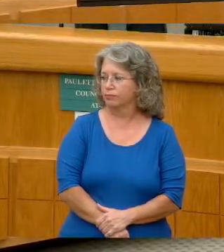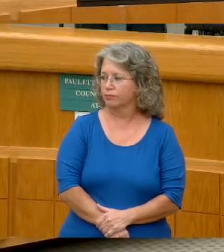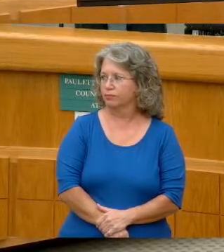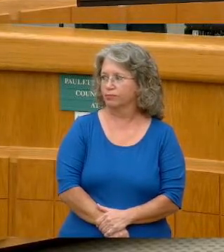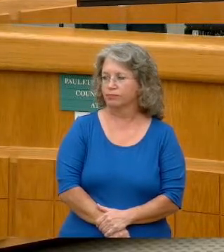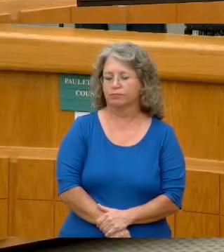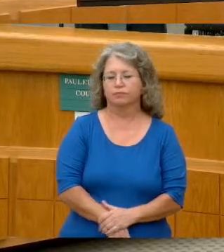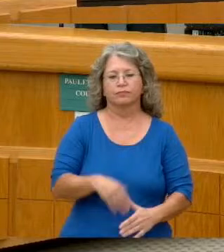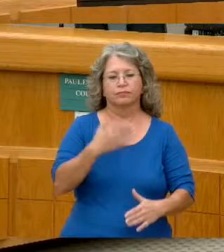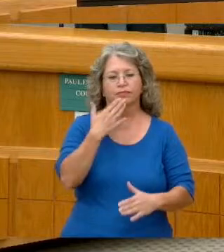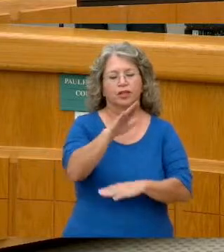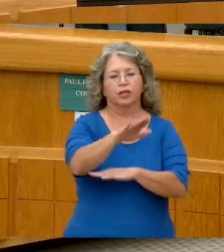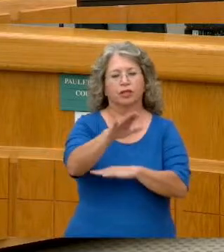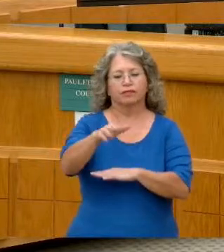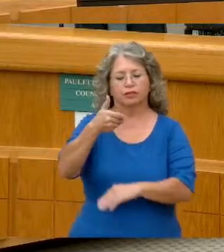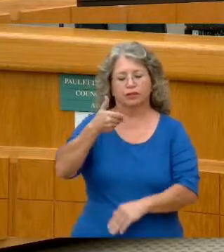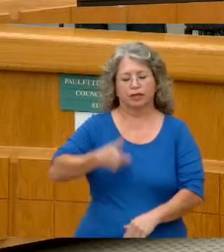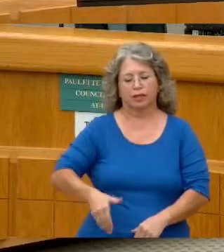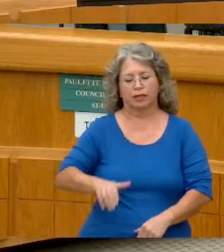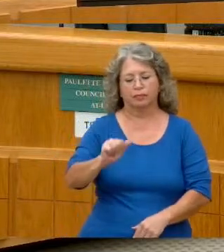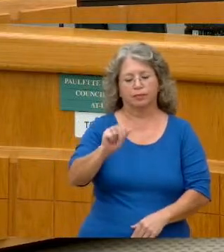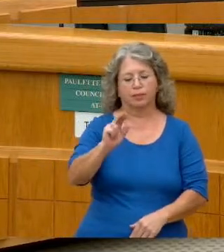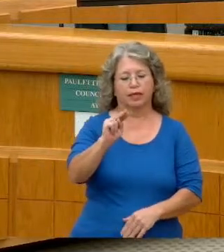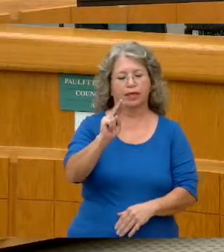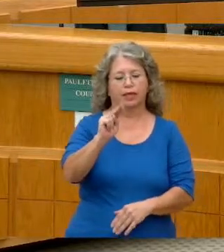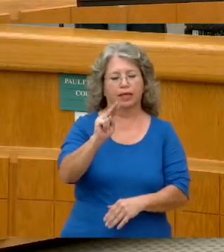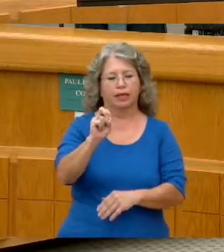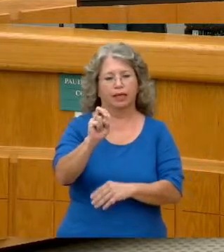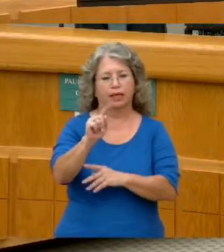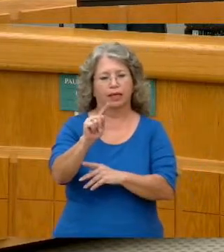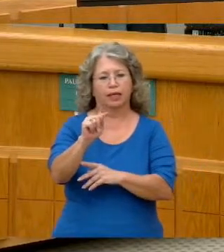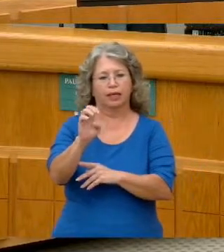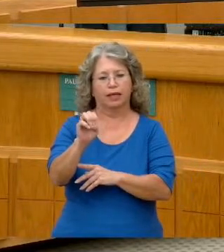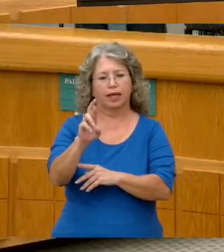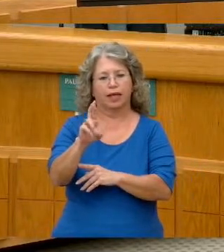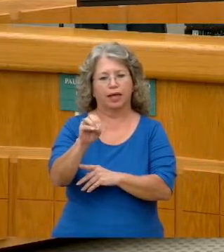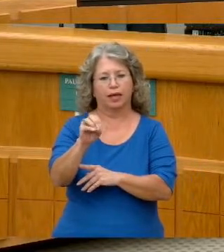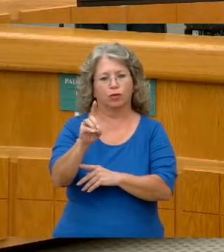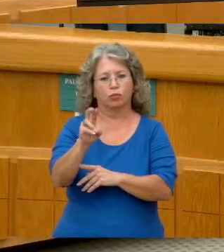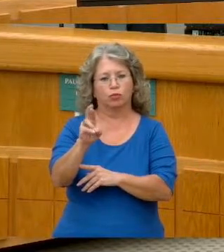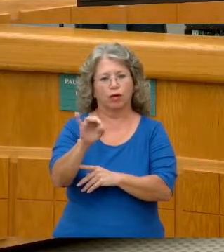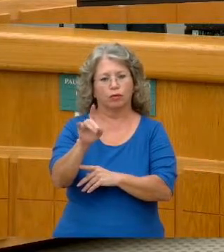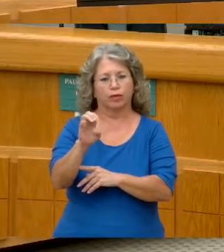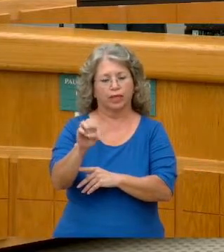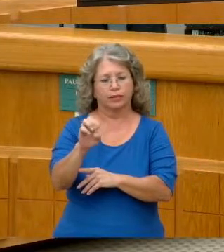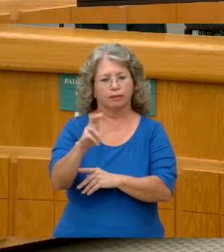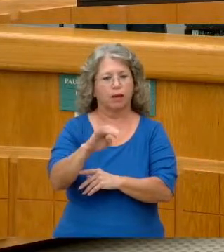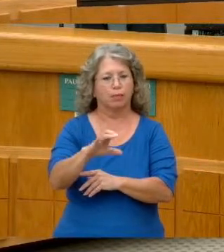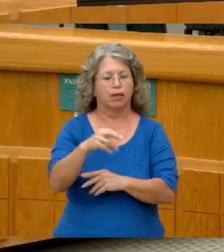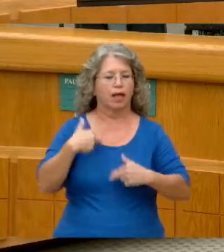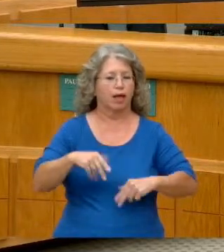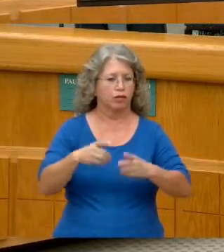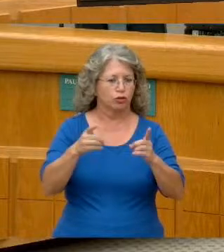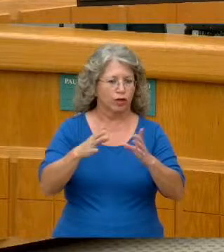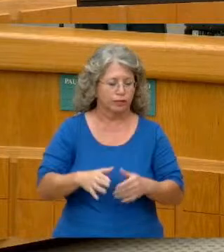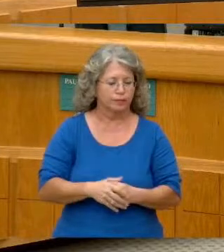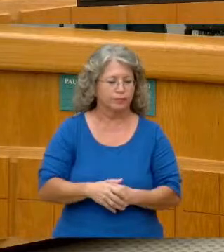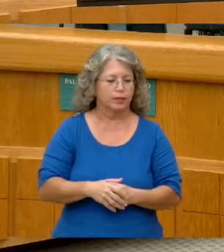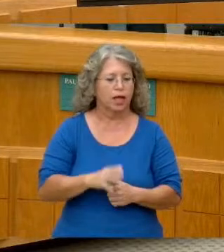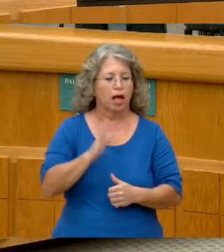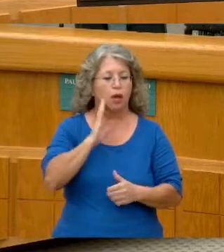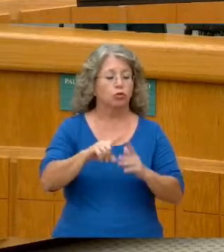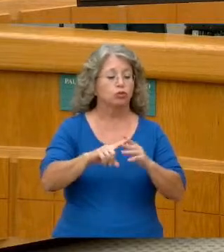So good afternoon. Annette Rodriguez, Public Health Director. So I'm going to start today with the